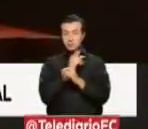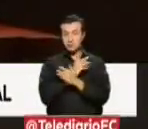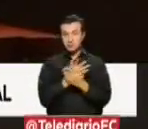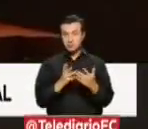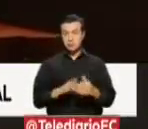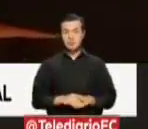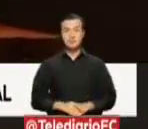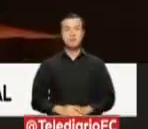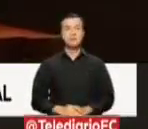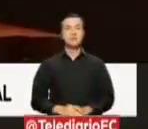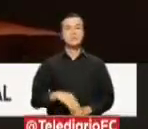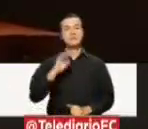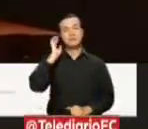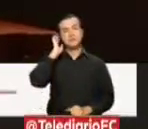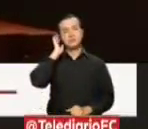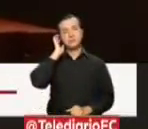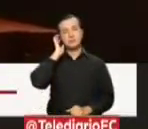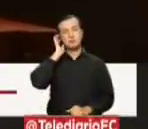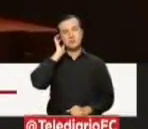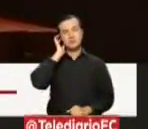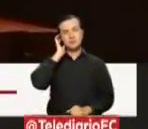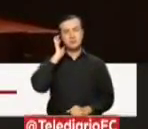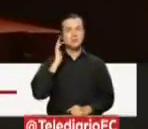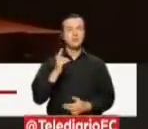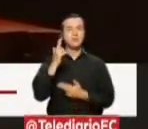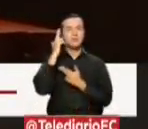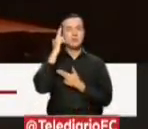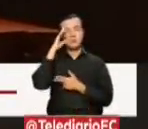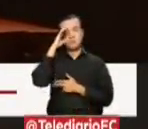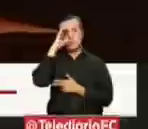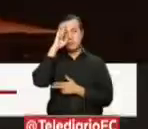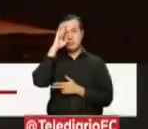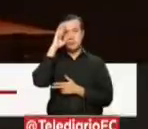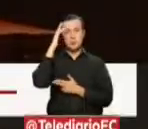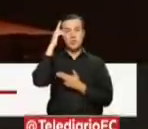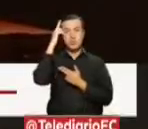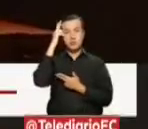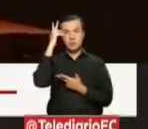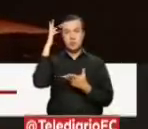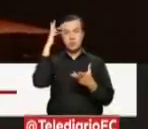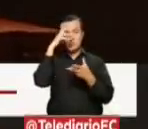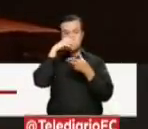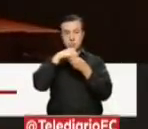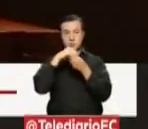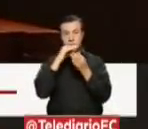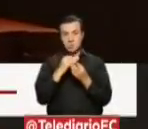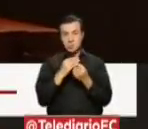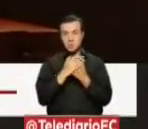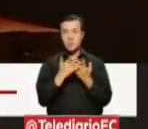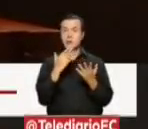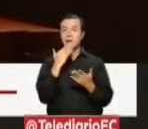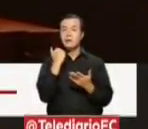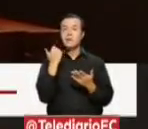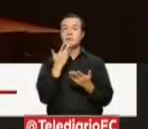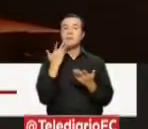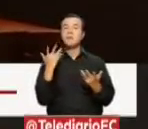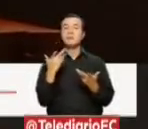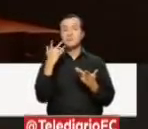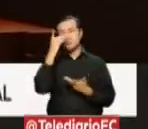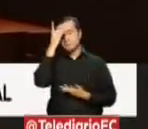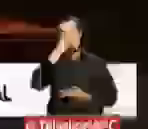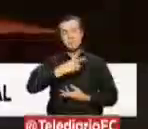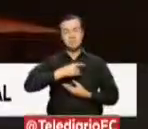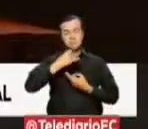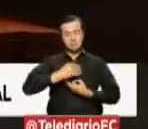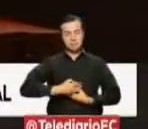Hay necesidad de comando político y militar, es decir, una integración, una forma de mejorar la toma de